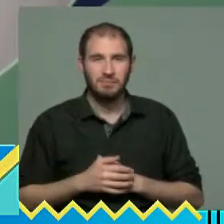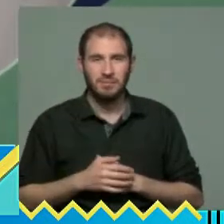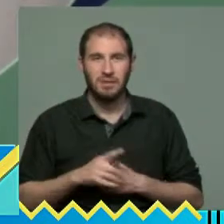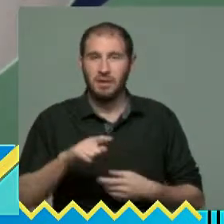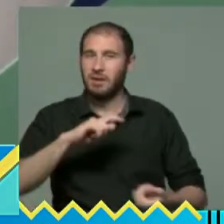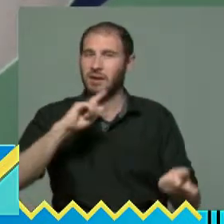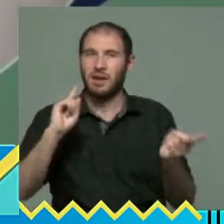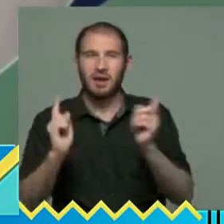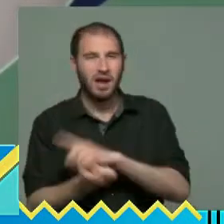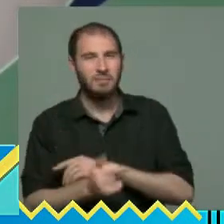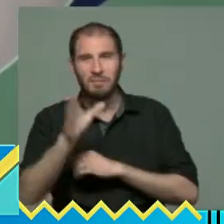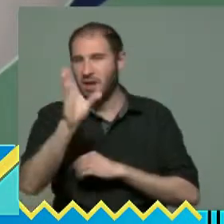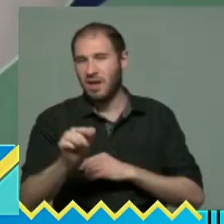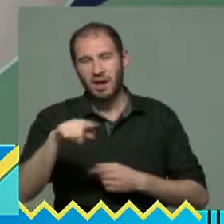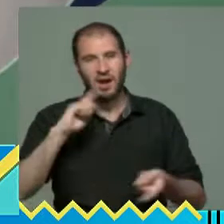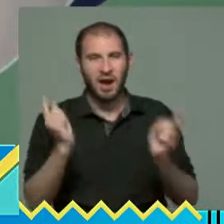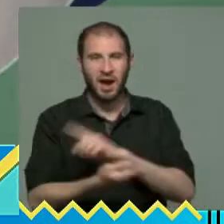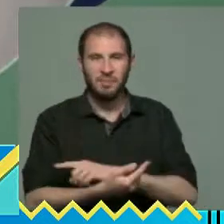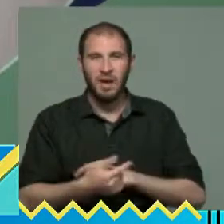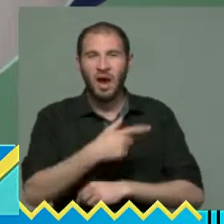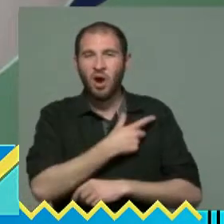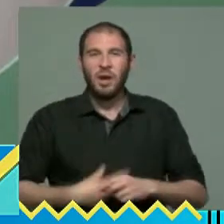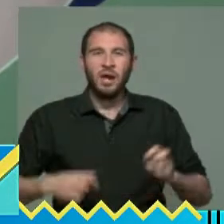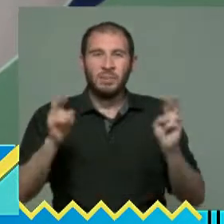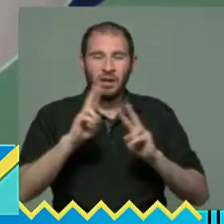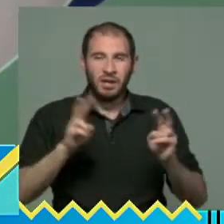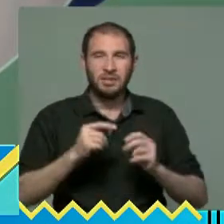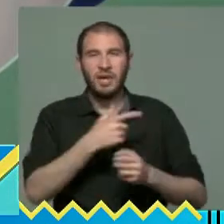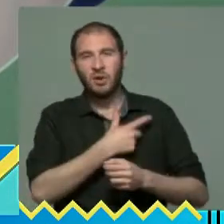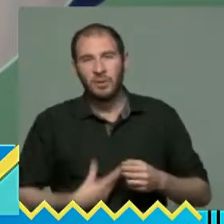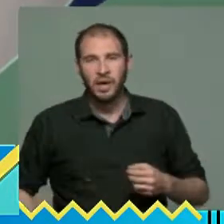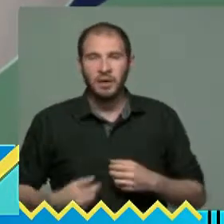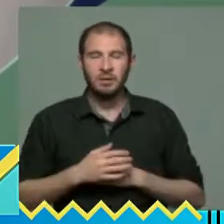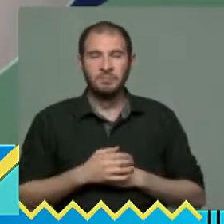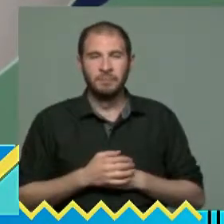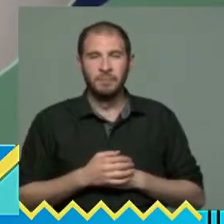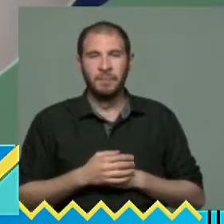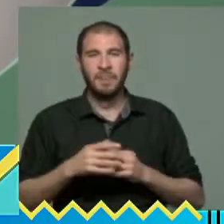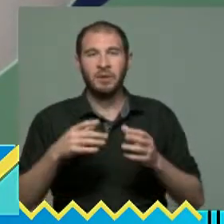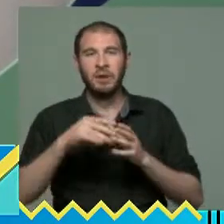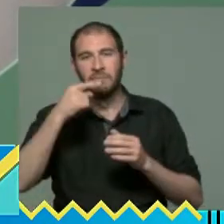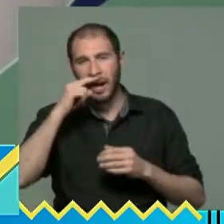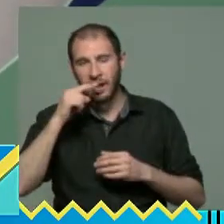cambió totalmente el país. Es decir, bajo gobiernos peronistas, bajo gobiernos de Macri, con dos